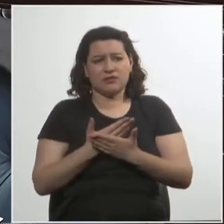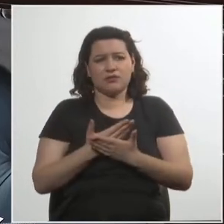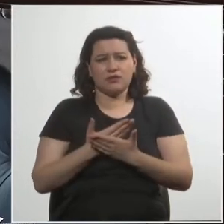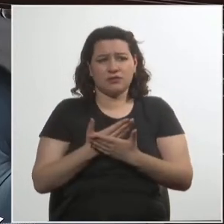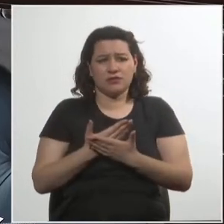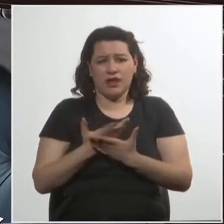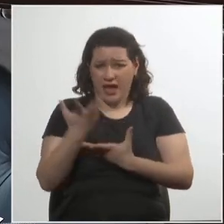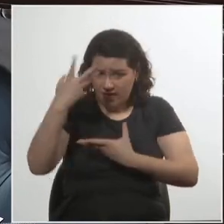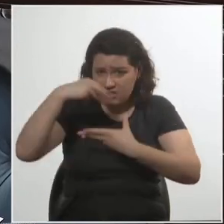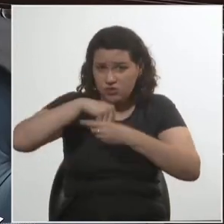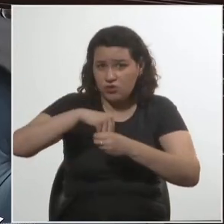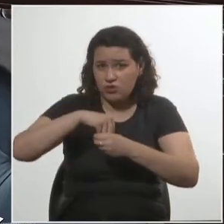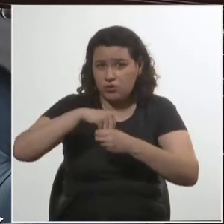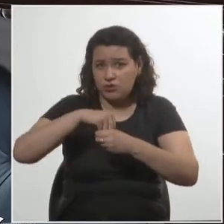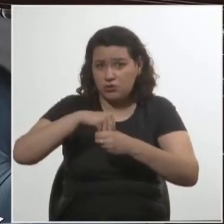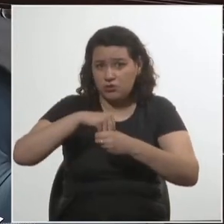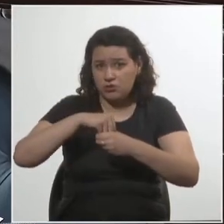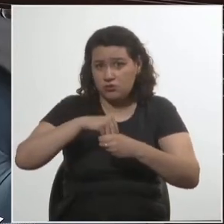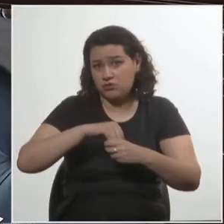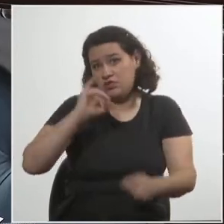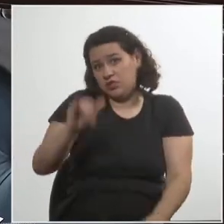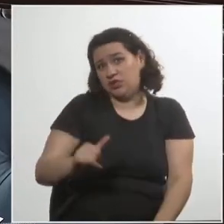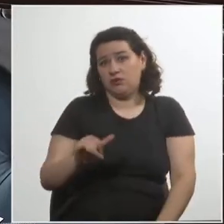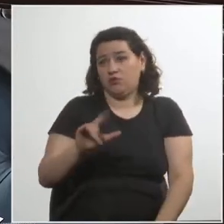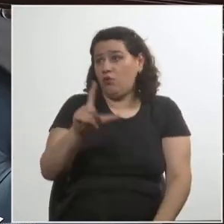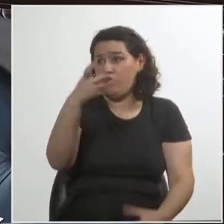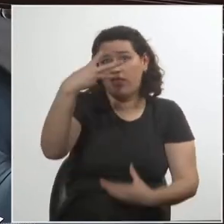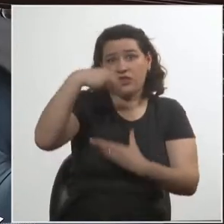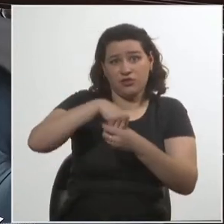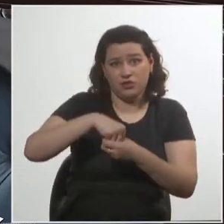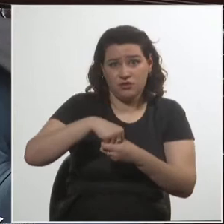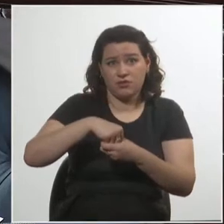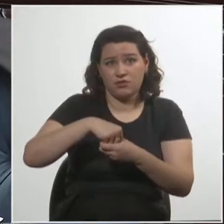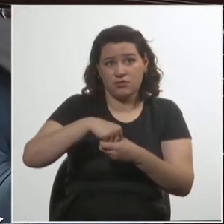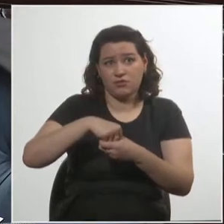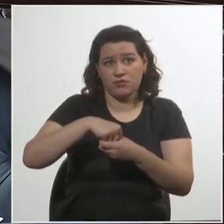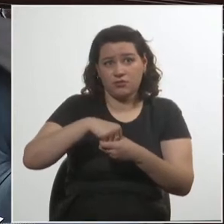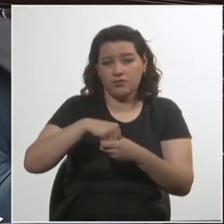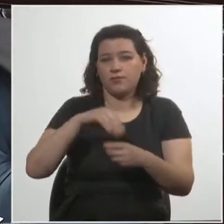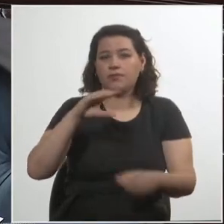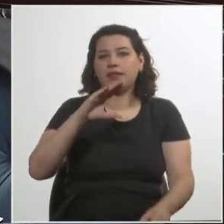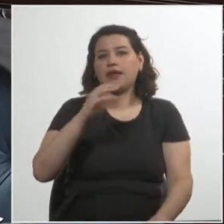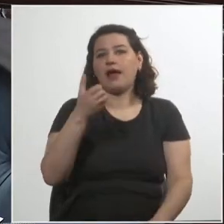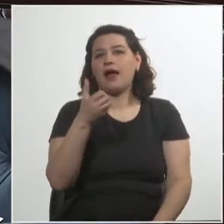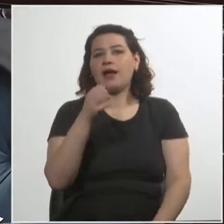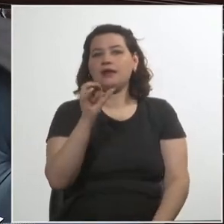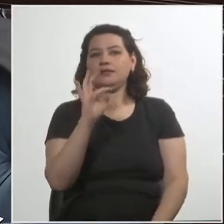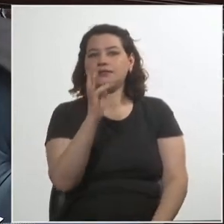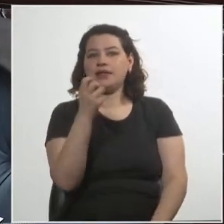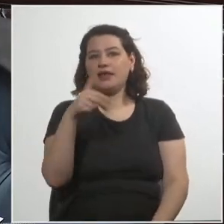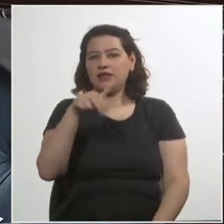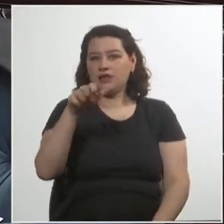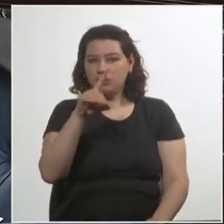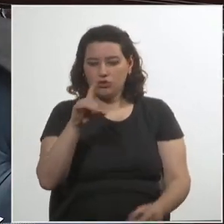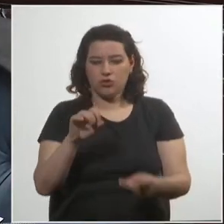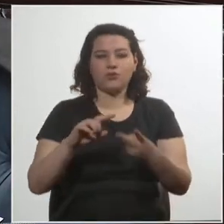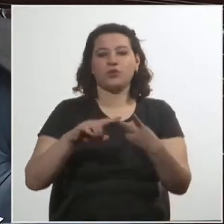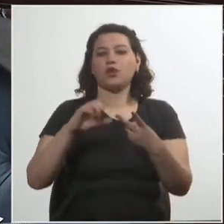están incluidas claro están incluidas están incluidos Castañeda Gutiérrez